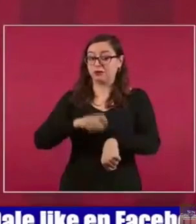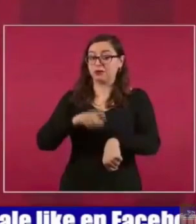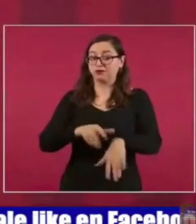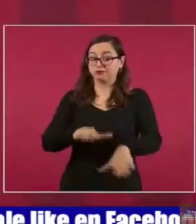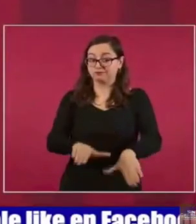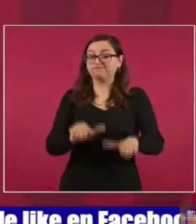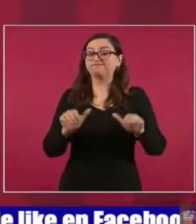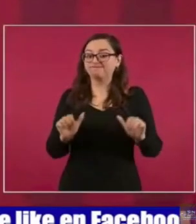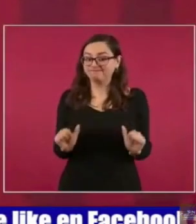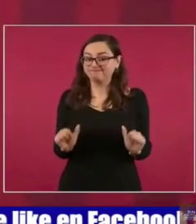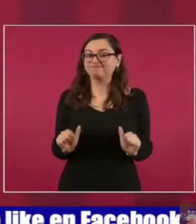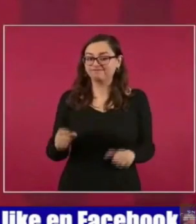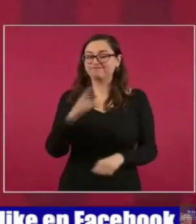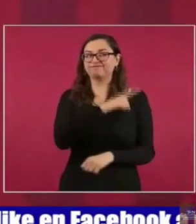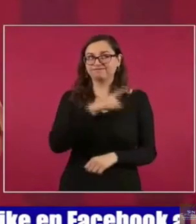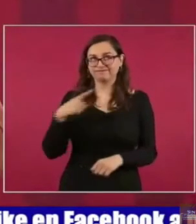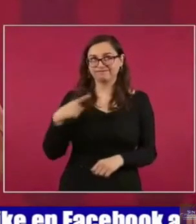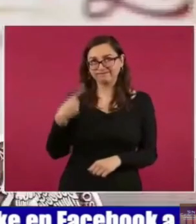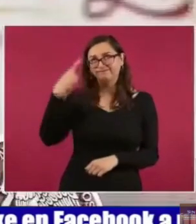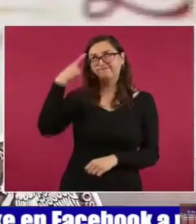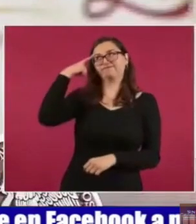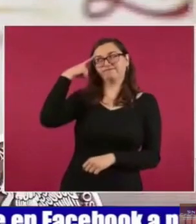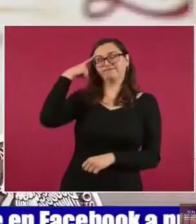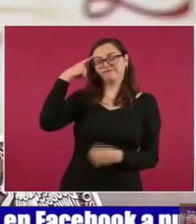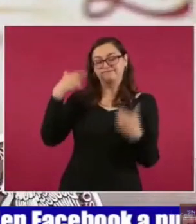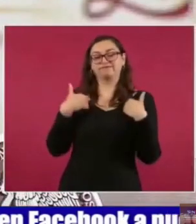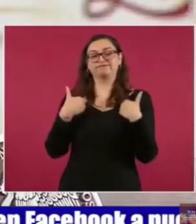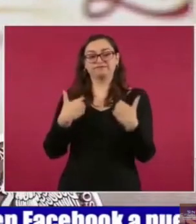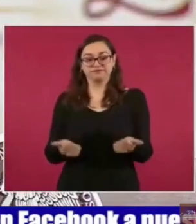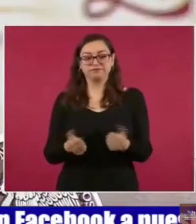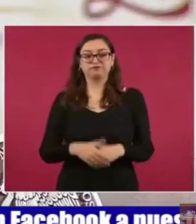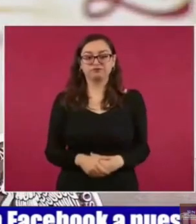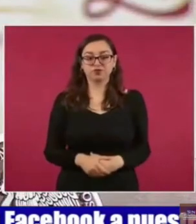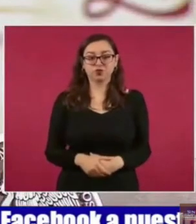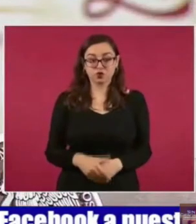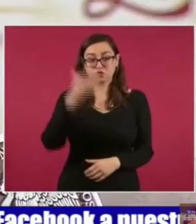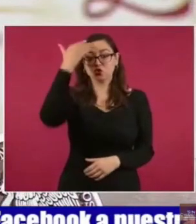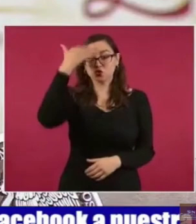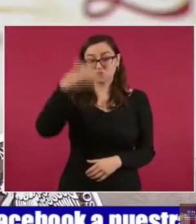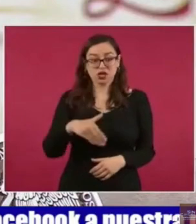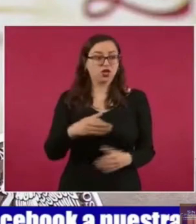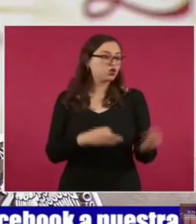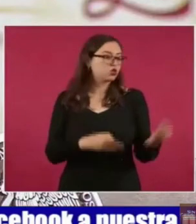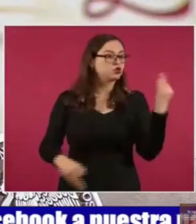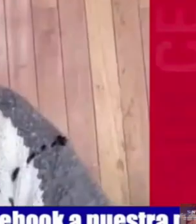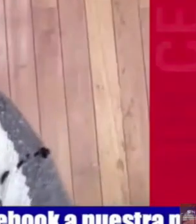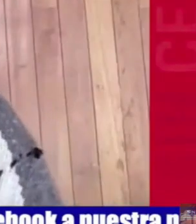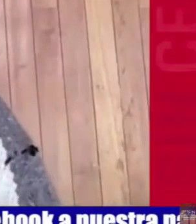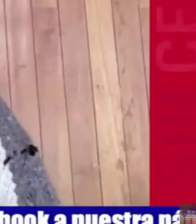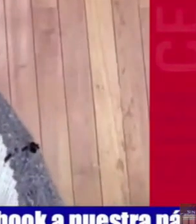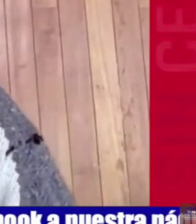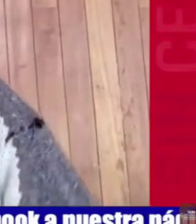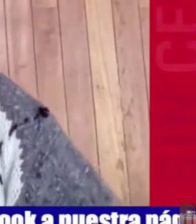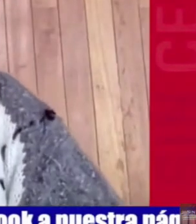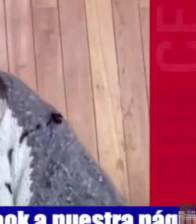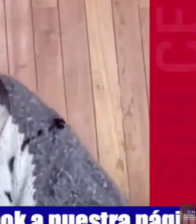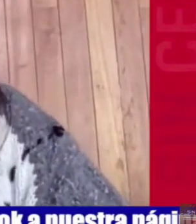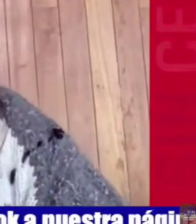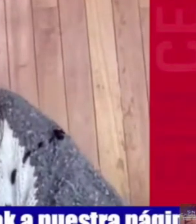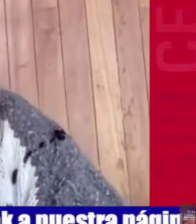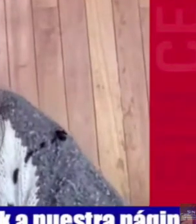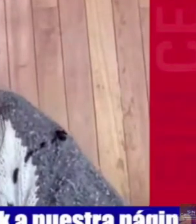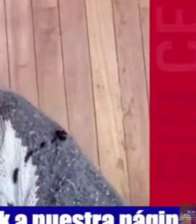que se van los funcionarios que cumplen. Pero quiero escuchar tu opinión, Renata. Estoy totalmente de acuerdo contigo. Creo que